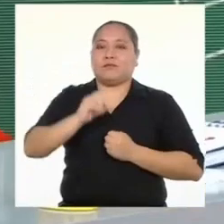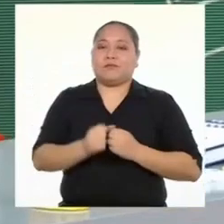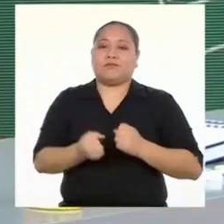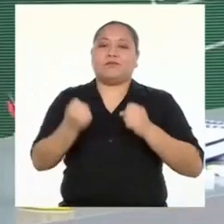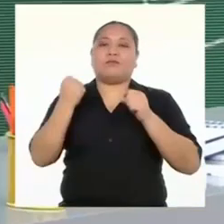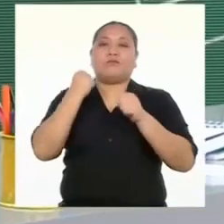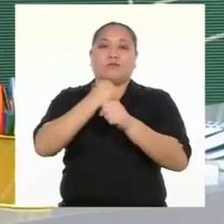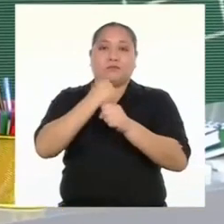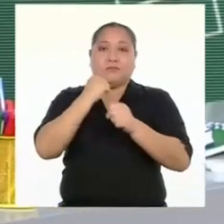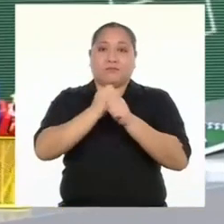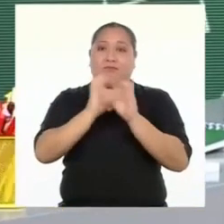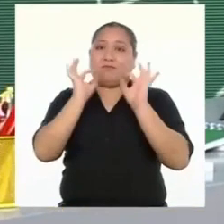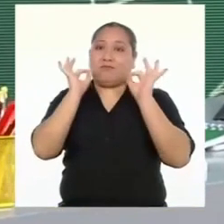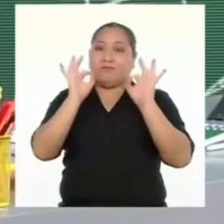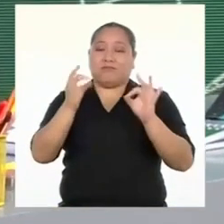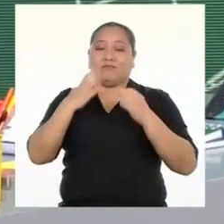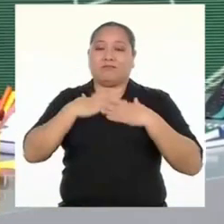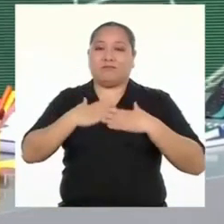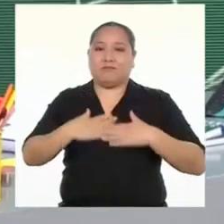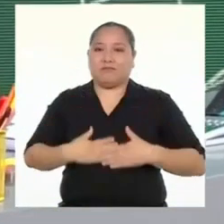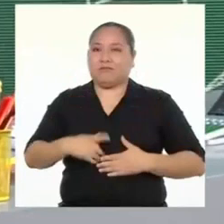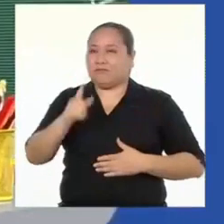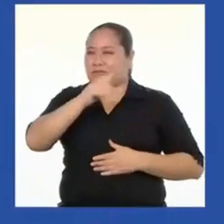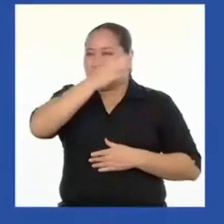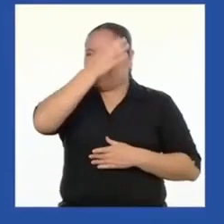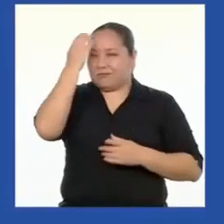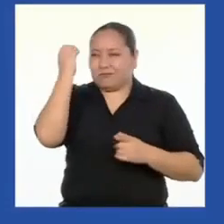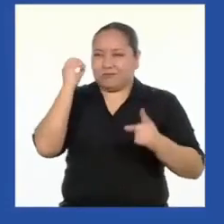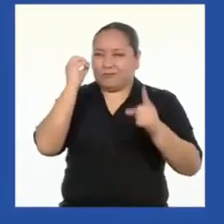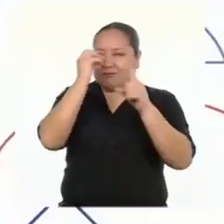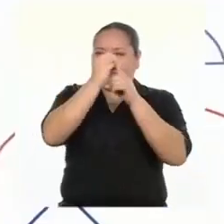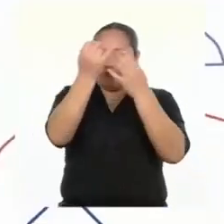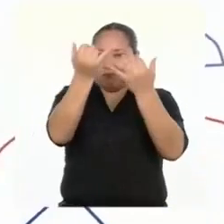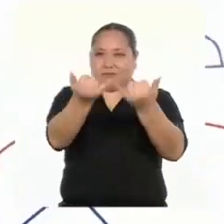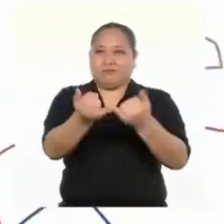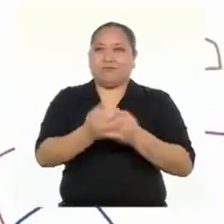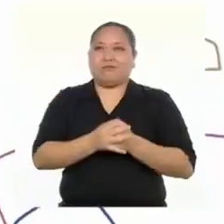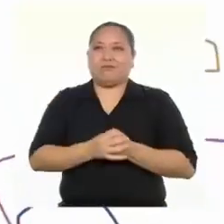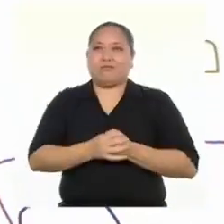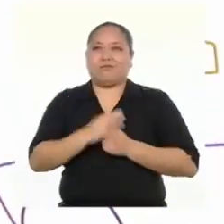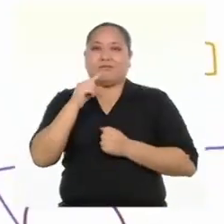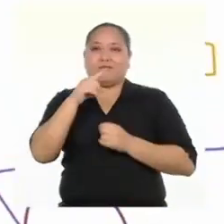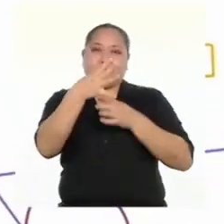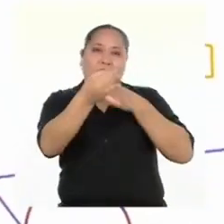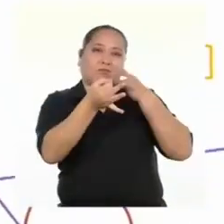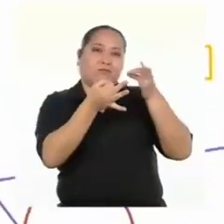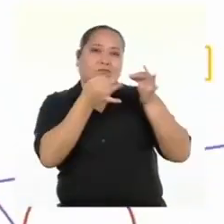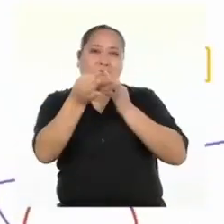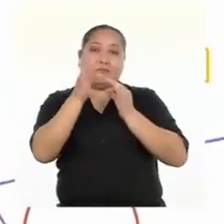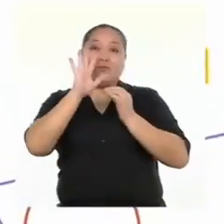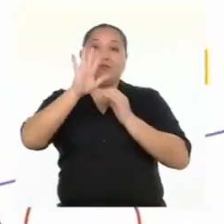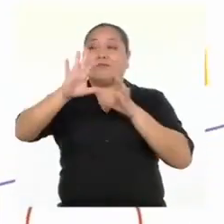cuerpo. No se olviden de cumplir con el reto de hoy, que es